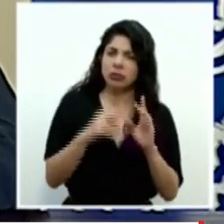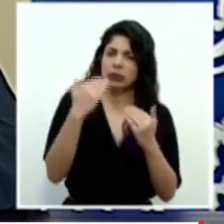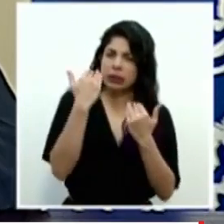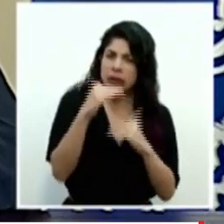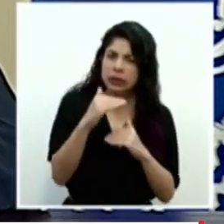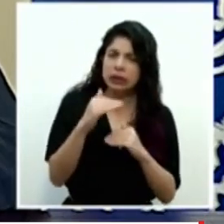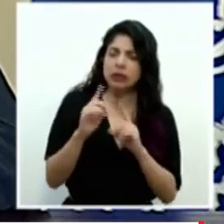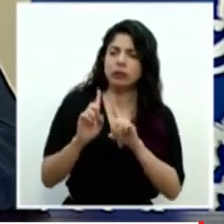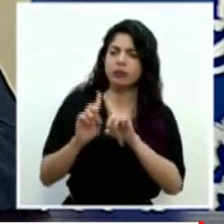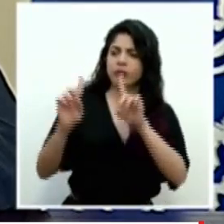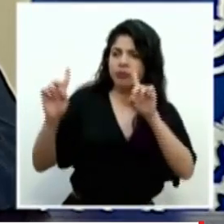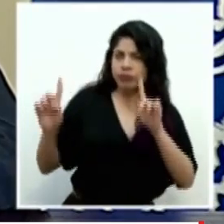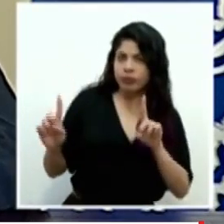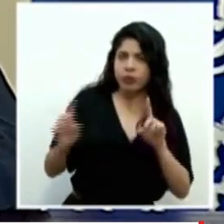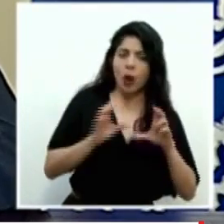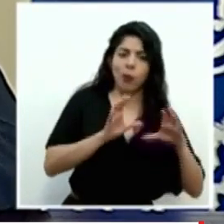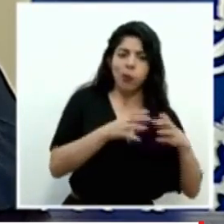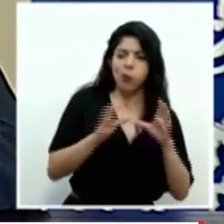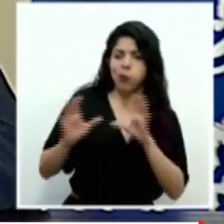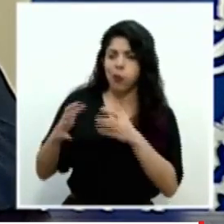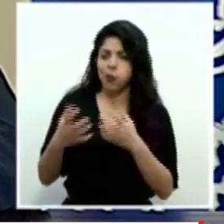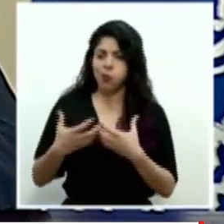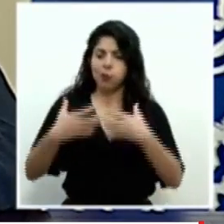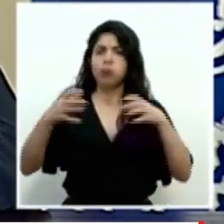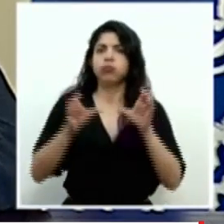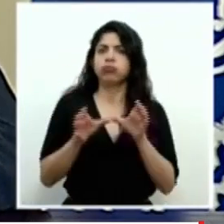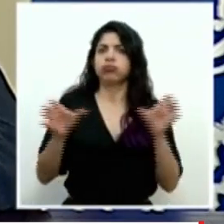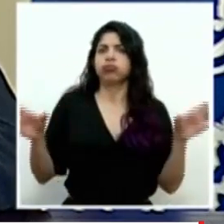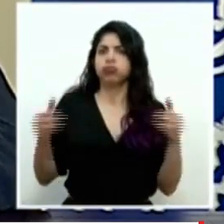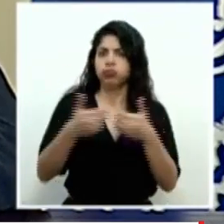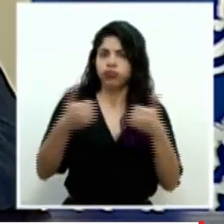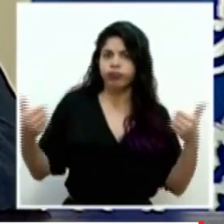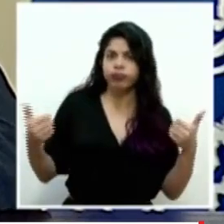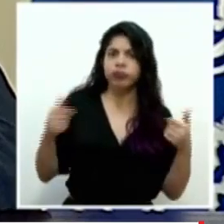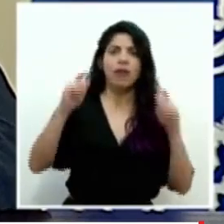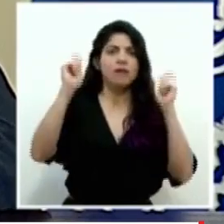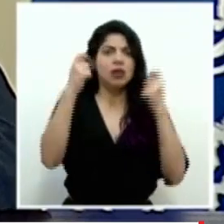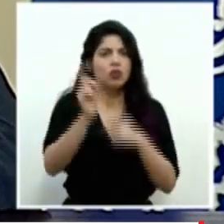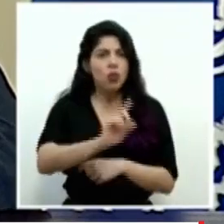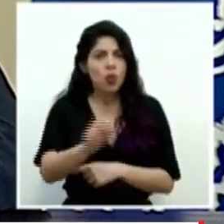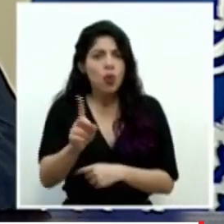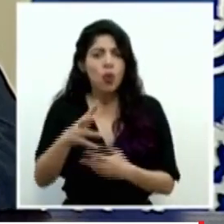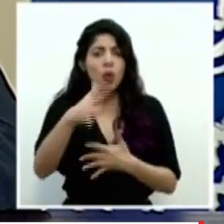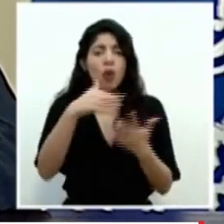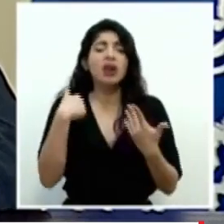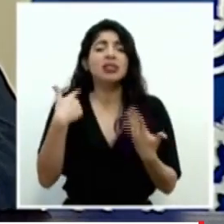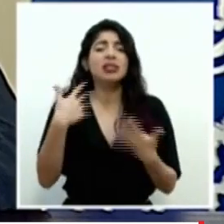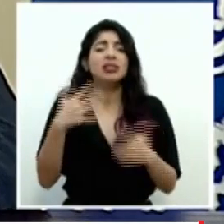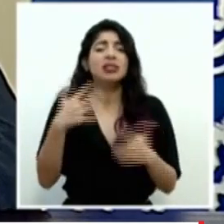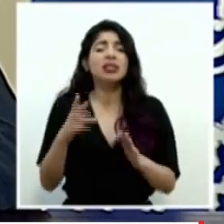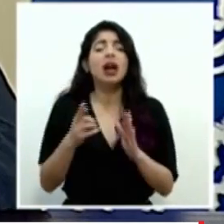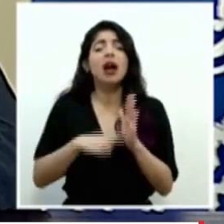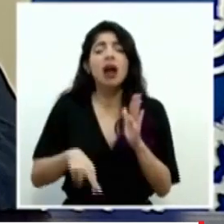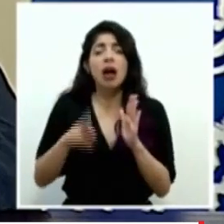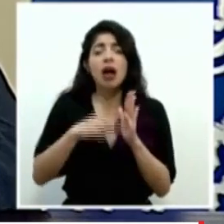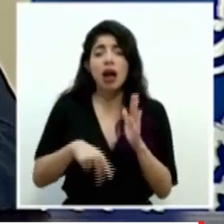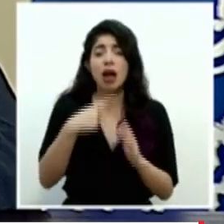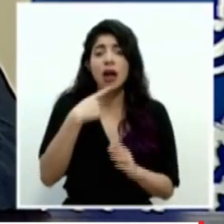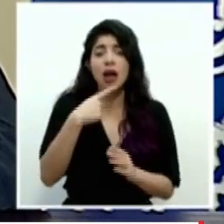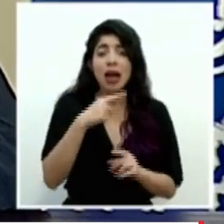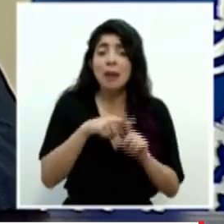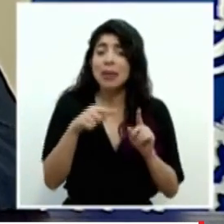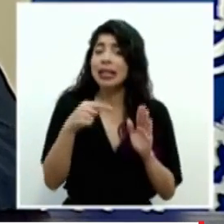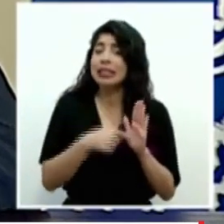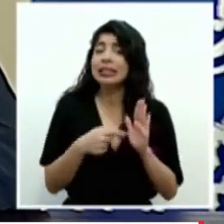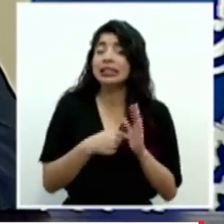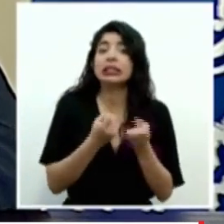hecho de la distancia entre burbujas sociales, de no romper las burbujas, de no hacer fiestas. Yo sé que eso suena algo como muy reiterado, pero